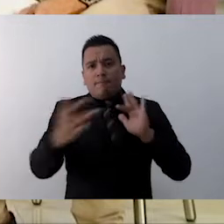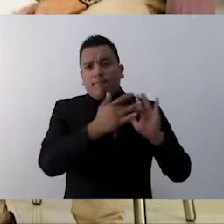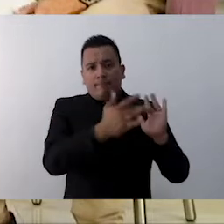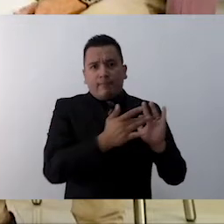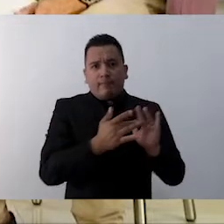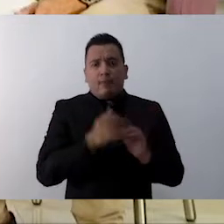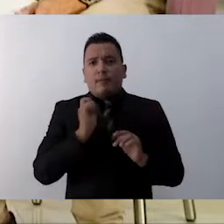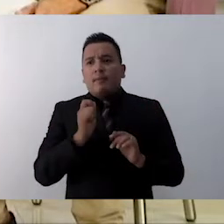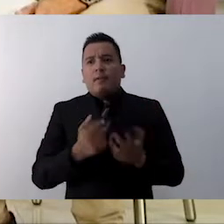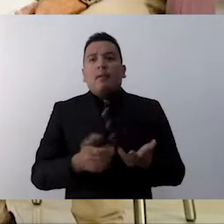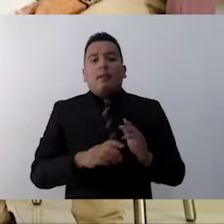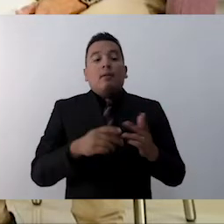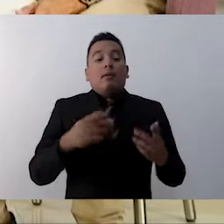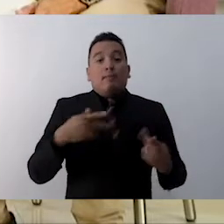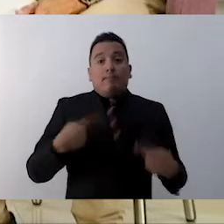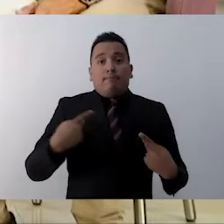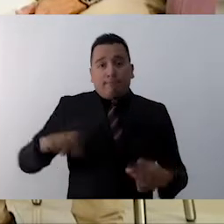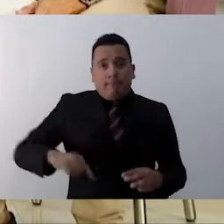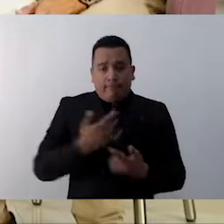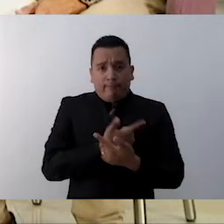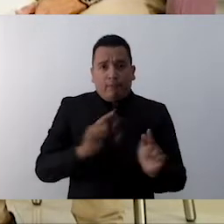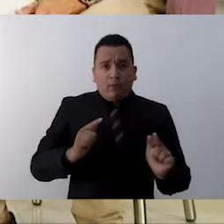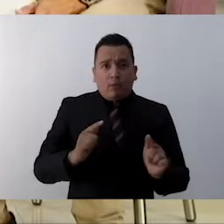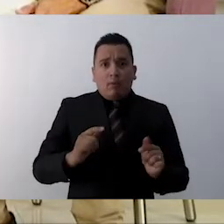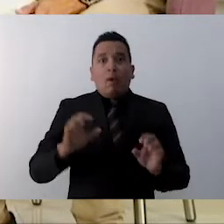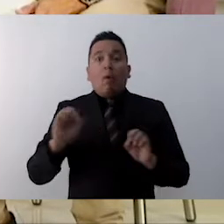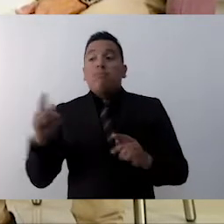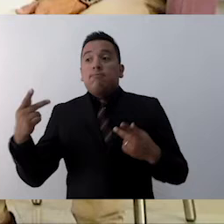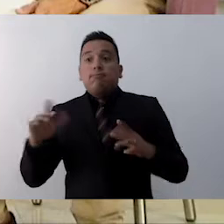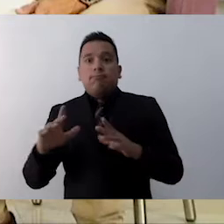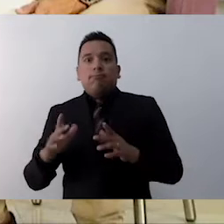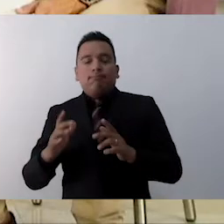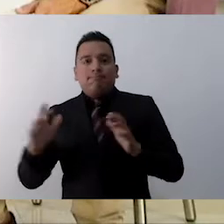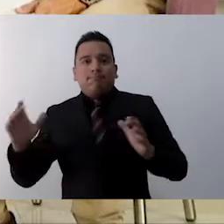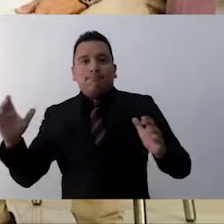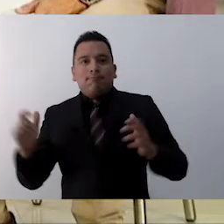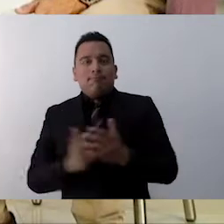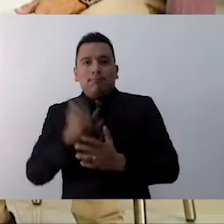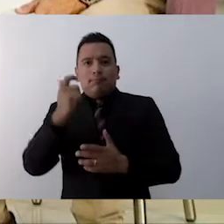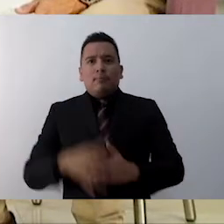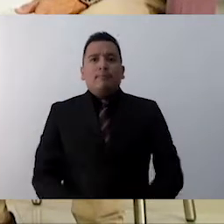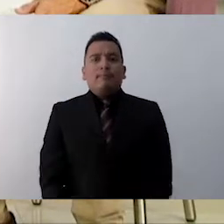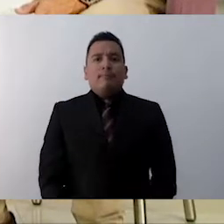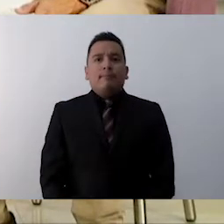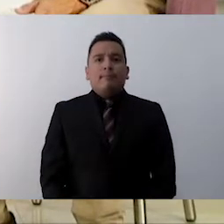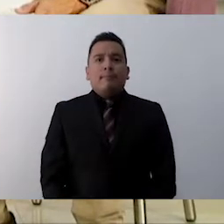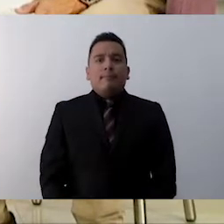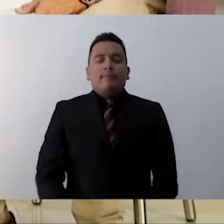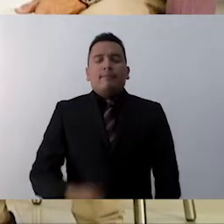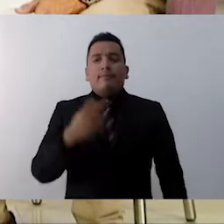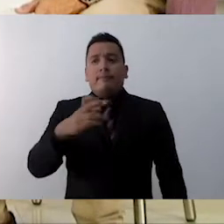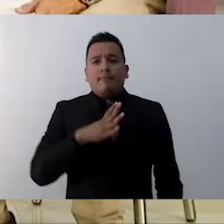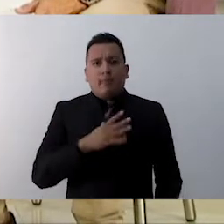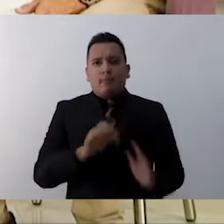y muy importante entre un régimen democrático y el desarrollo de un país. De hecho, pues prácticamente pues